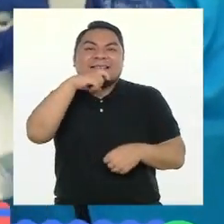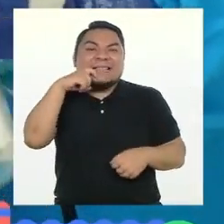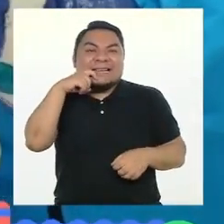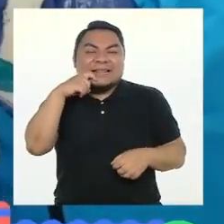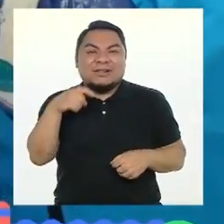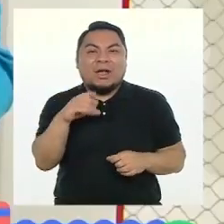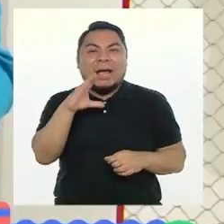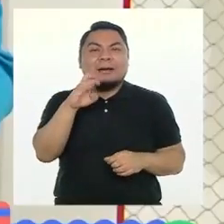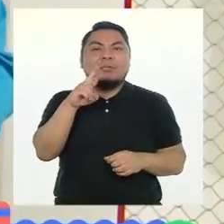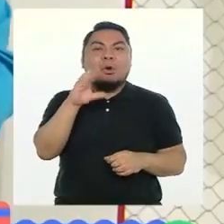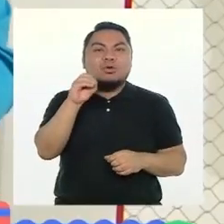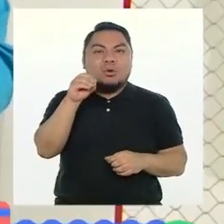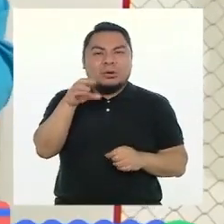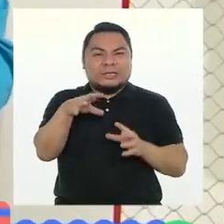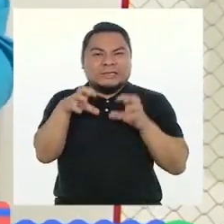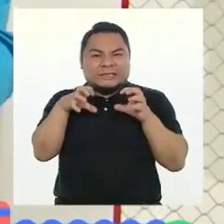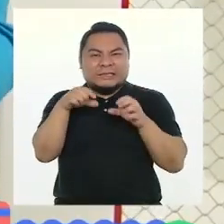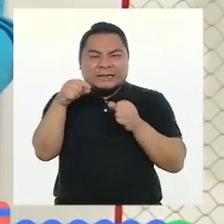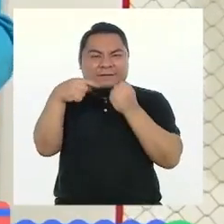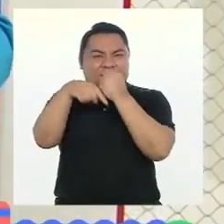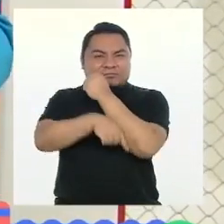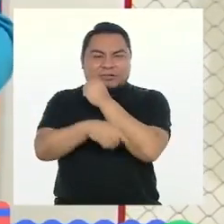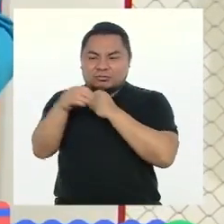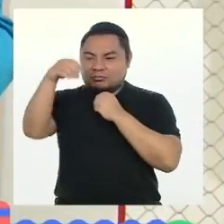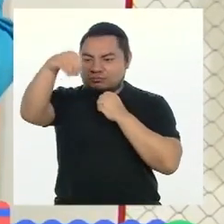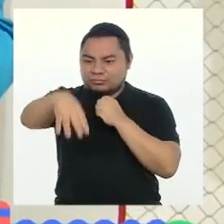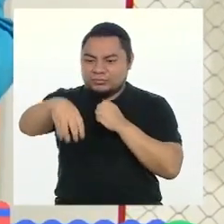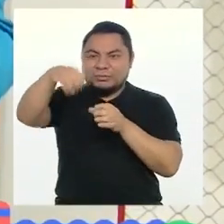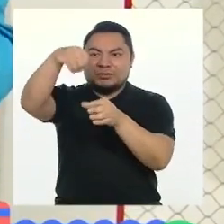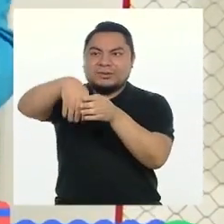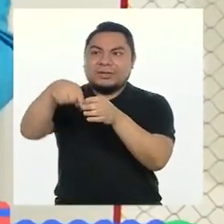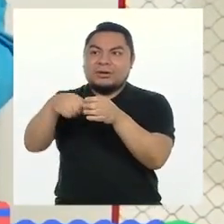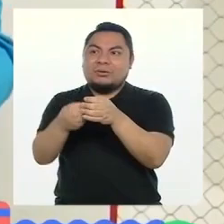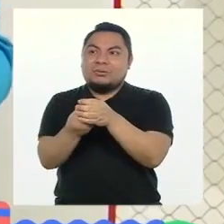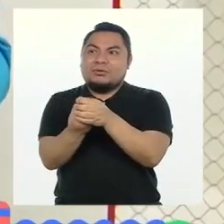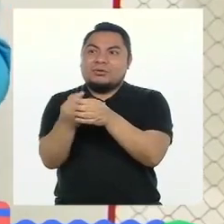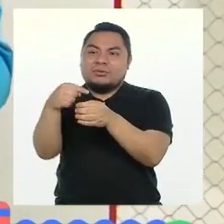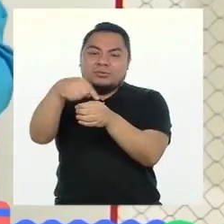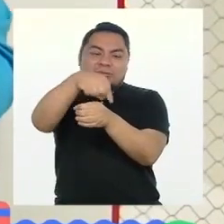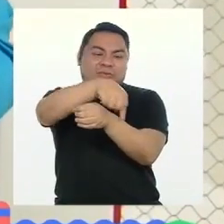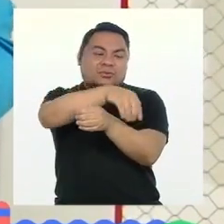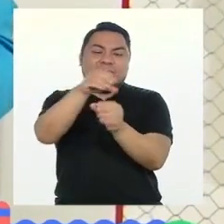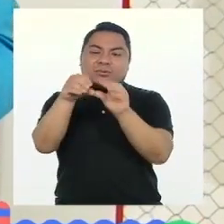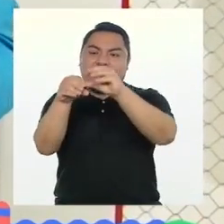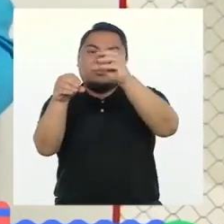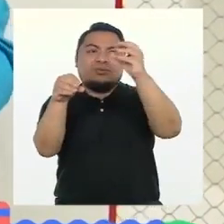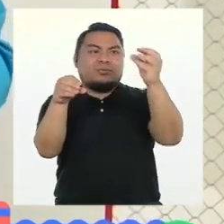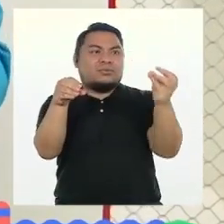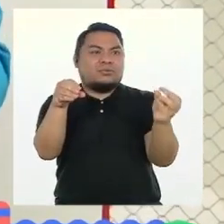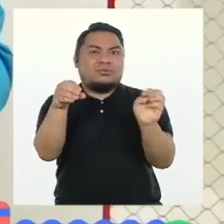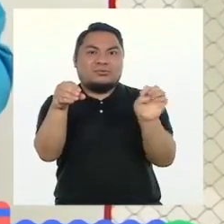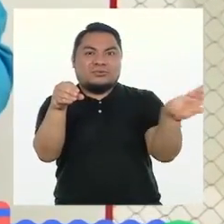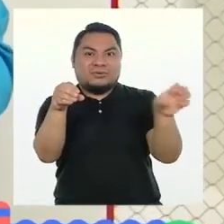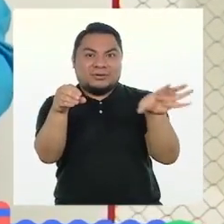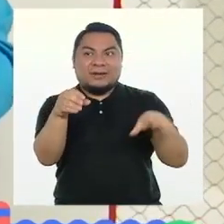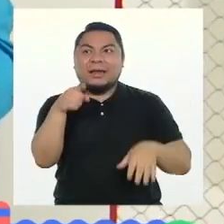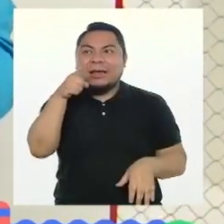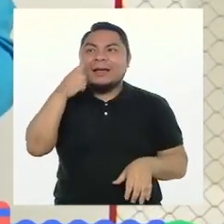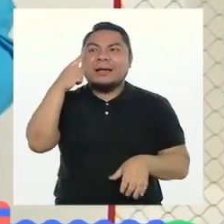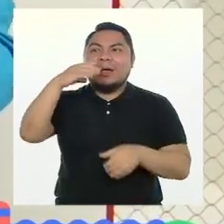congelado para lograr que se sublimen y bote gas por aquí. Para conseguir eso vamos a taparlo con un